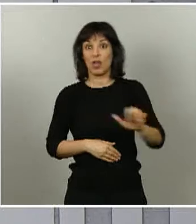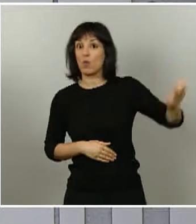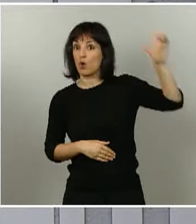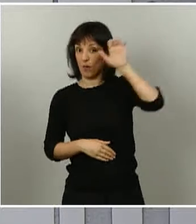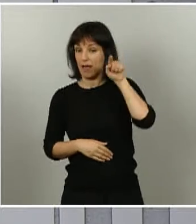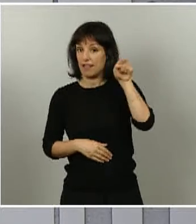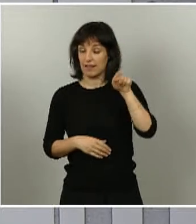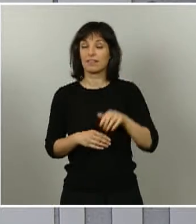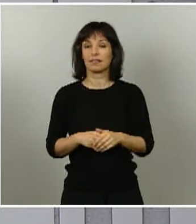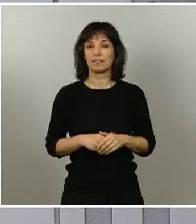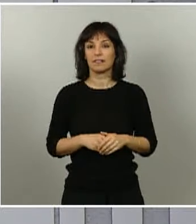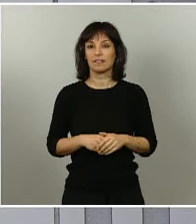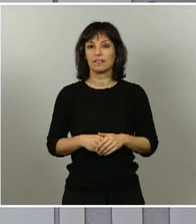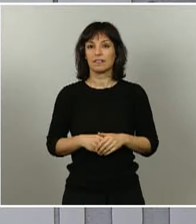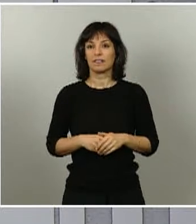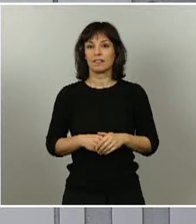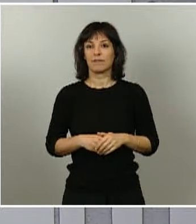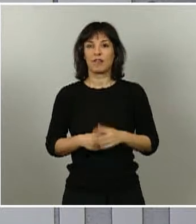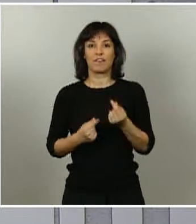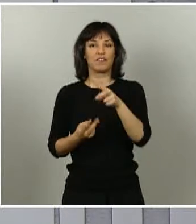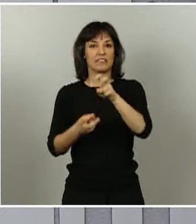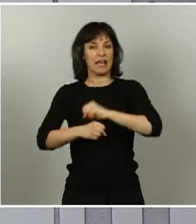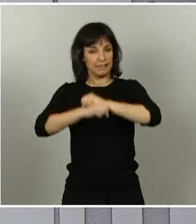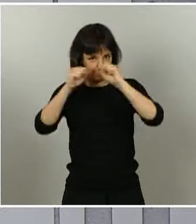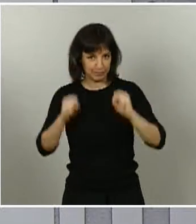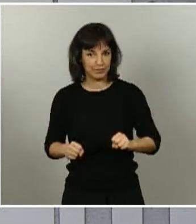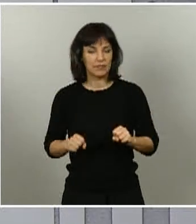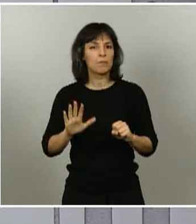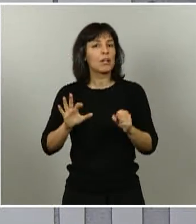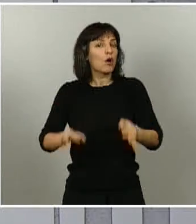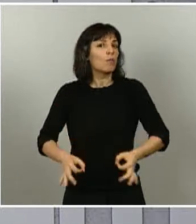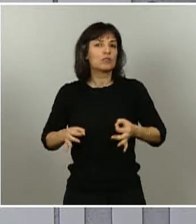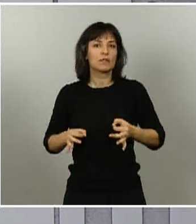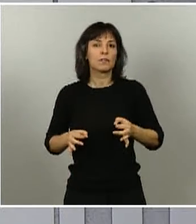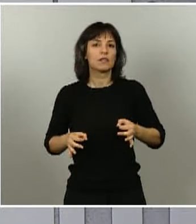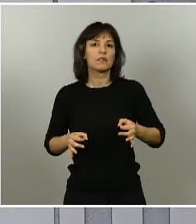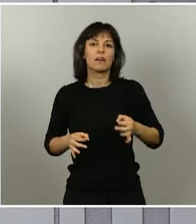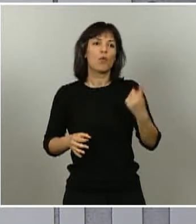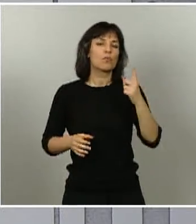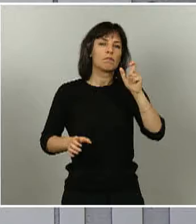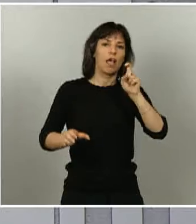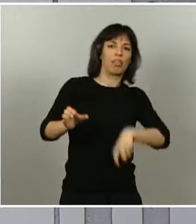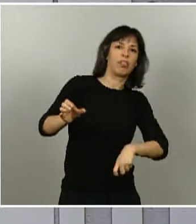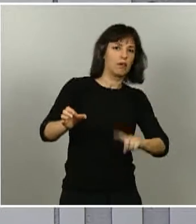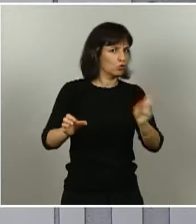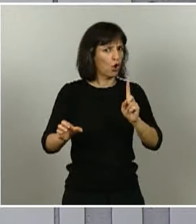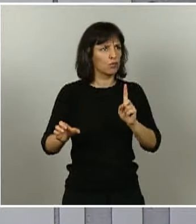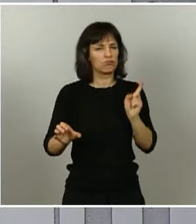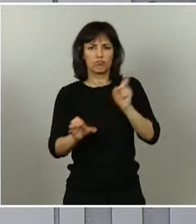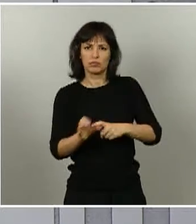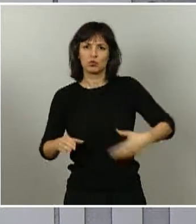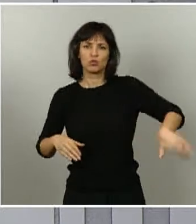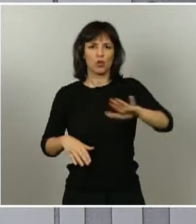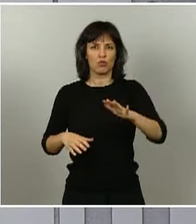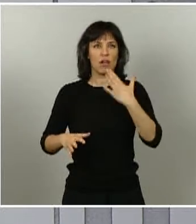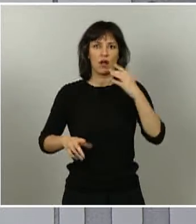la consolidación fiscal, pero que permita, como siempre, que nadie se quede atrás en este momento de crisis, que podamos apoyar a nuestro tejido productivo